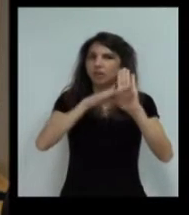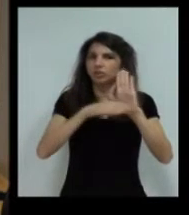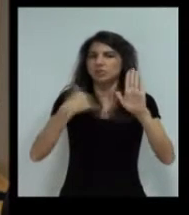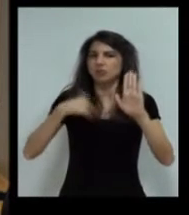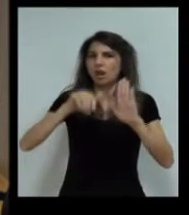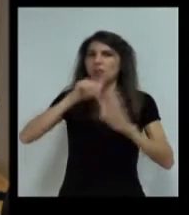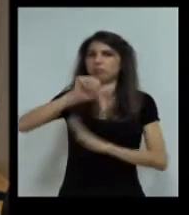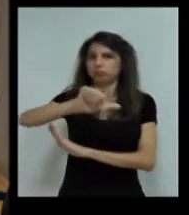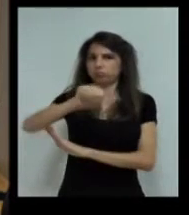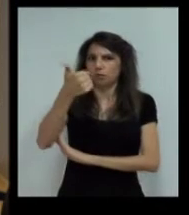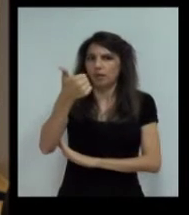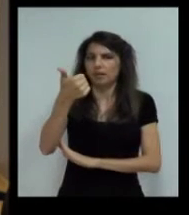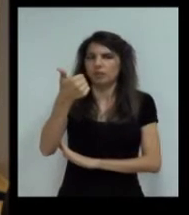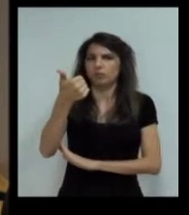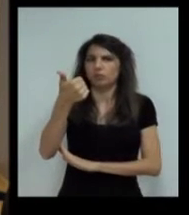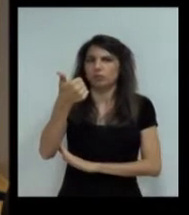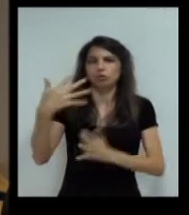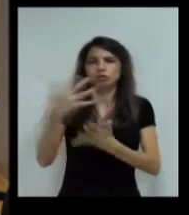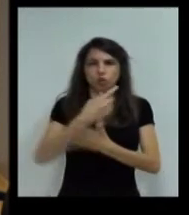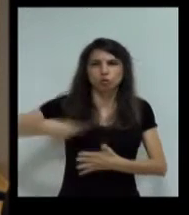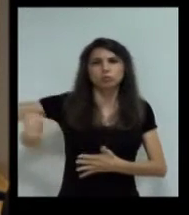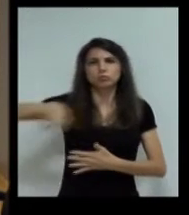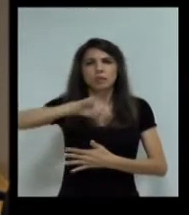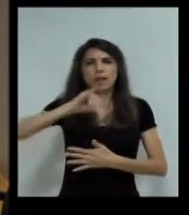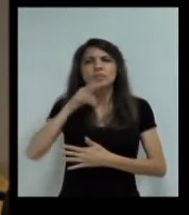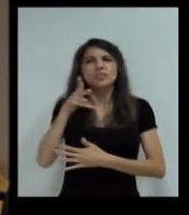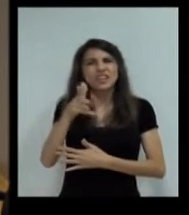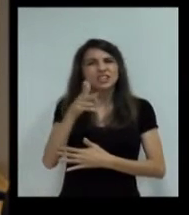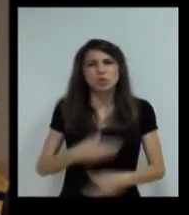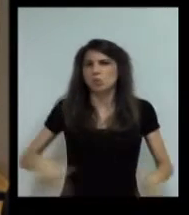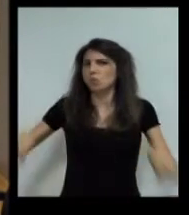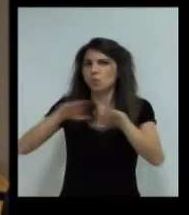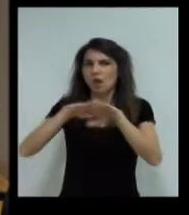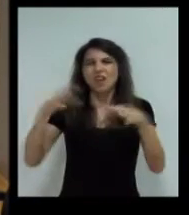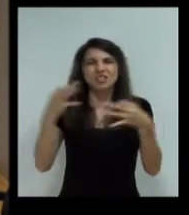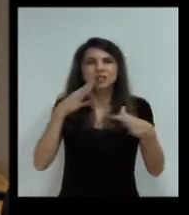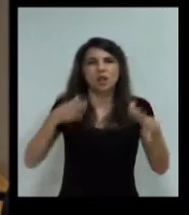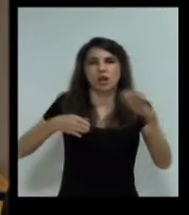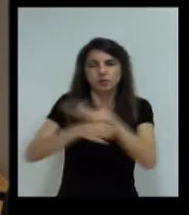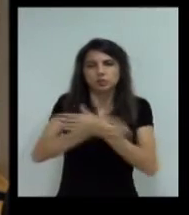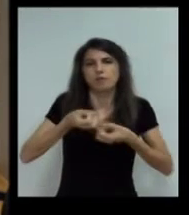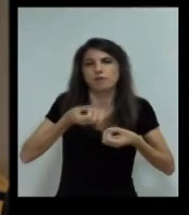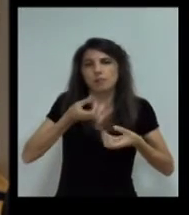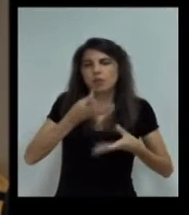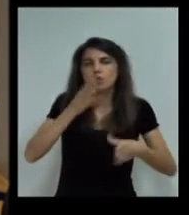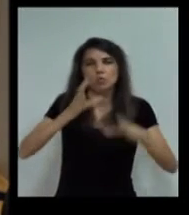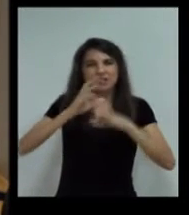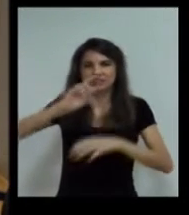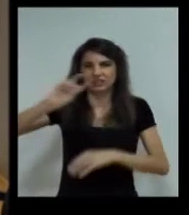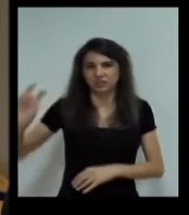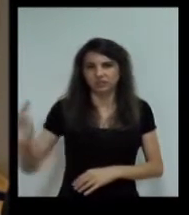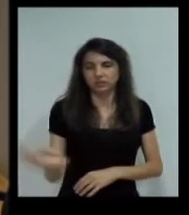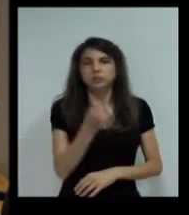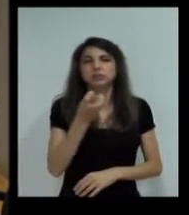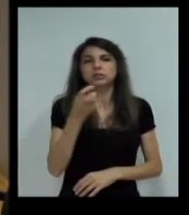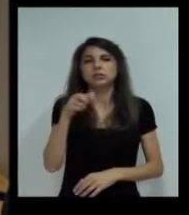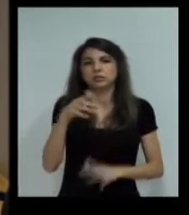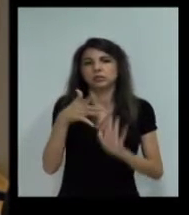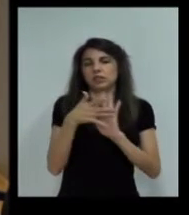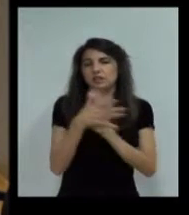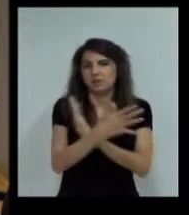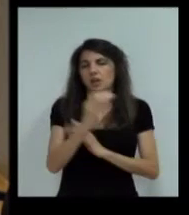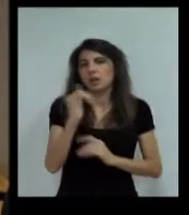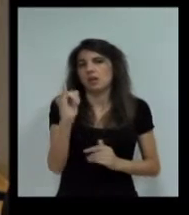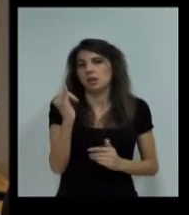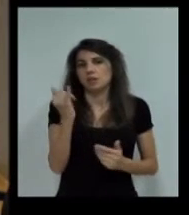aprobado, que todos tenemos el mismo derecho al acceso a la información, a la comunicación, en fin, etcétera, etcétera. Eso ya no hay que